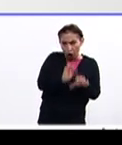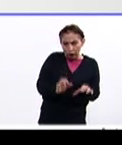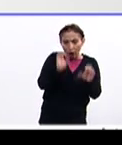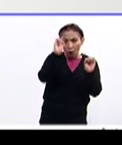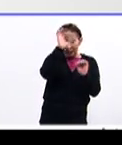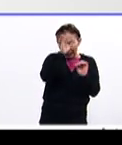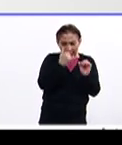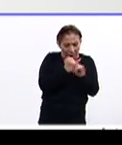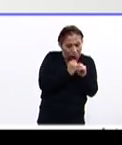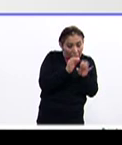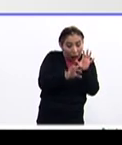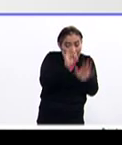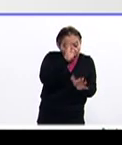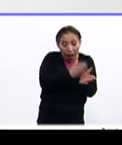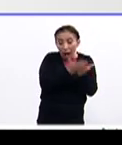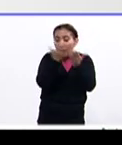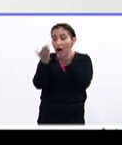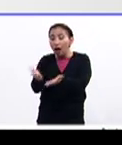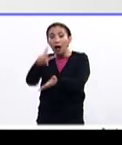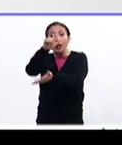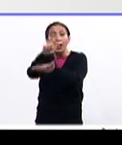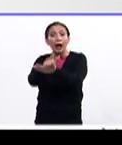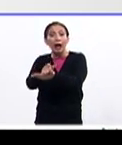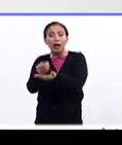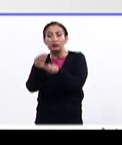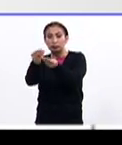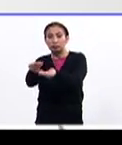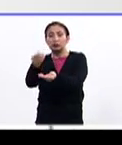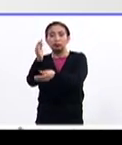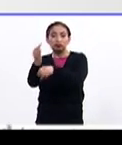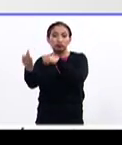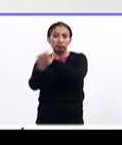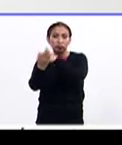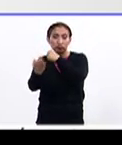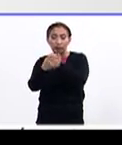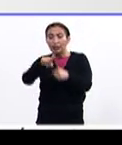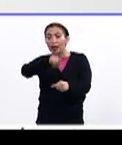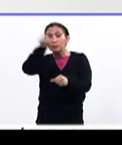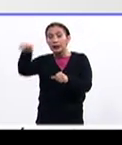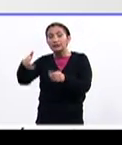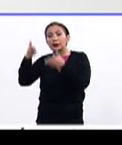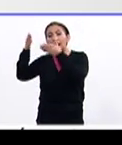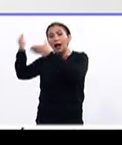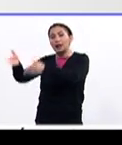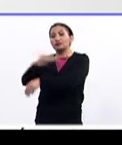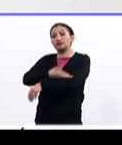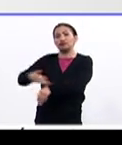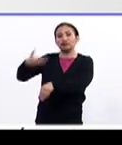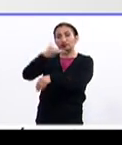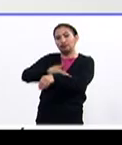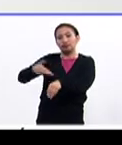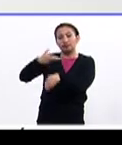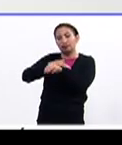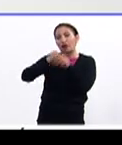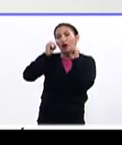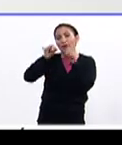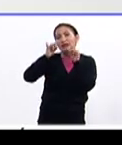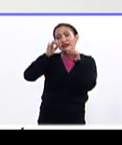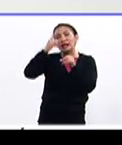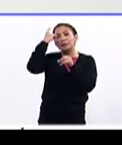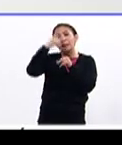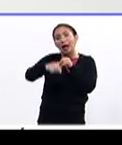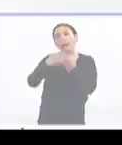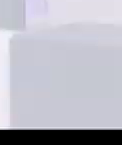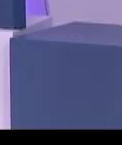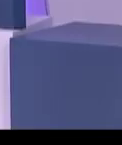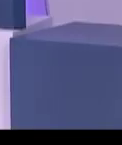tecnológico, científico, al ámbito legal, ¿sí? Y después al ámbito burocrático, que son las oficinas de propiedad